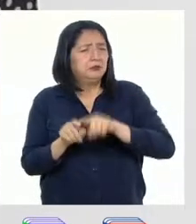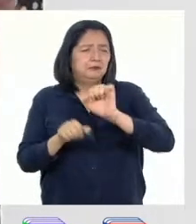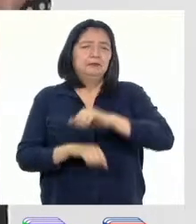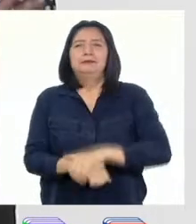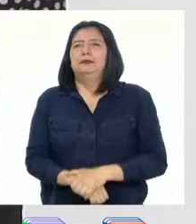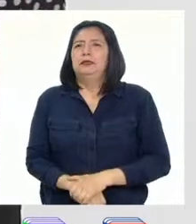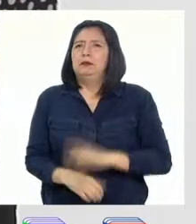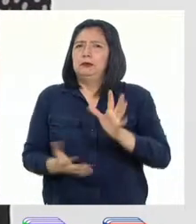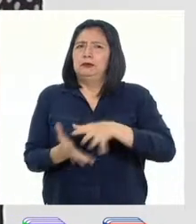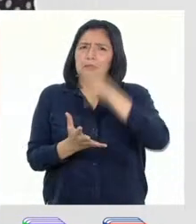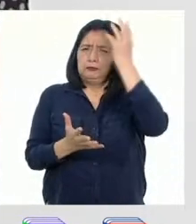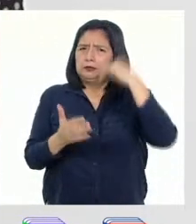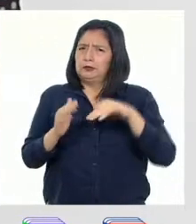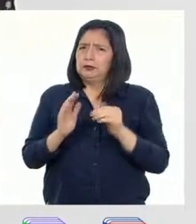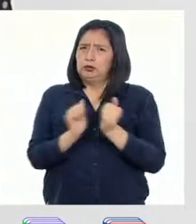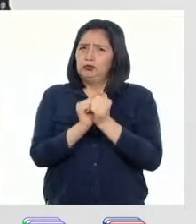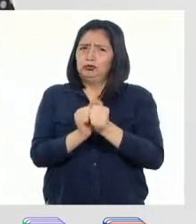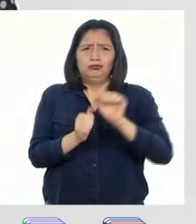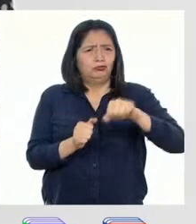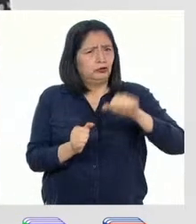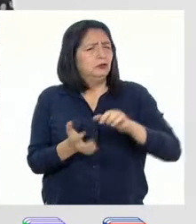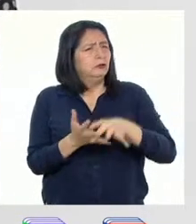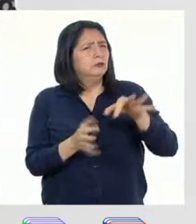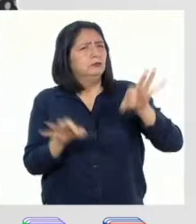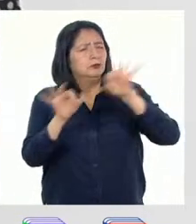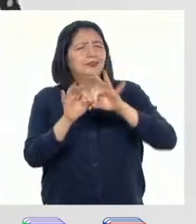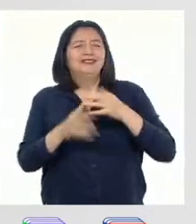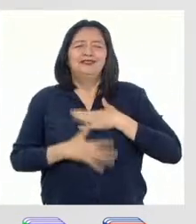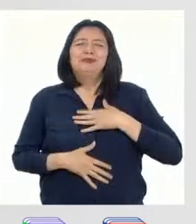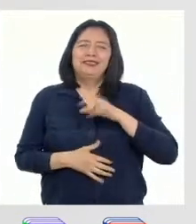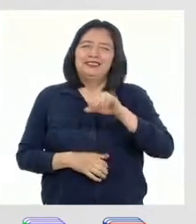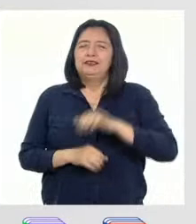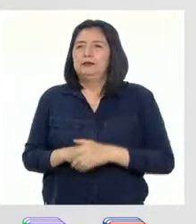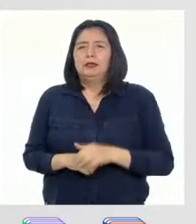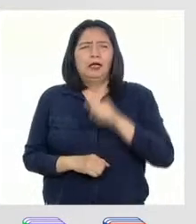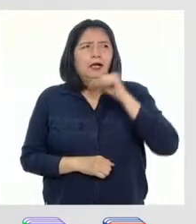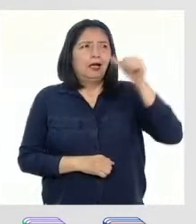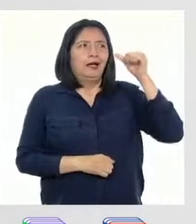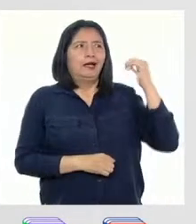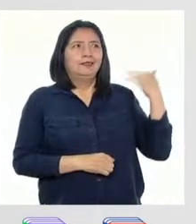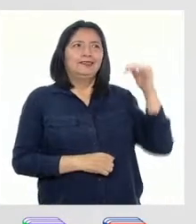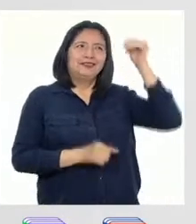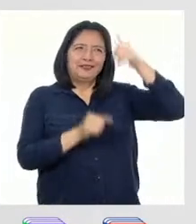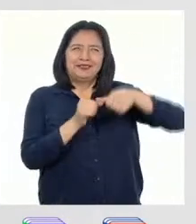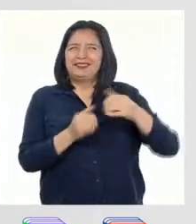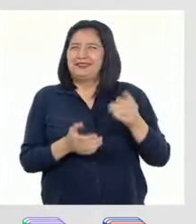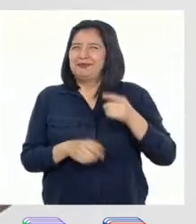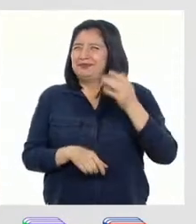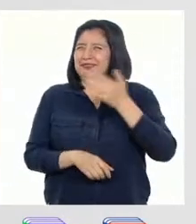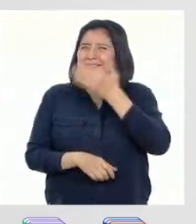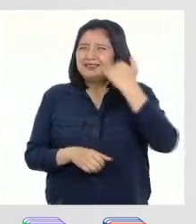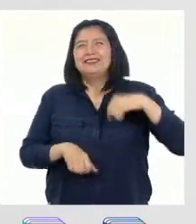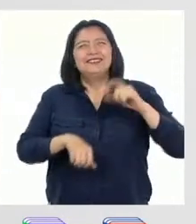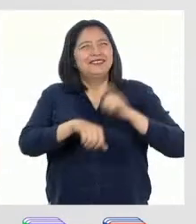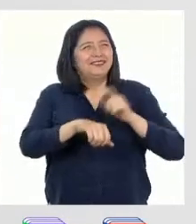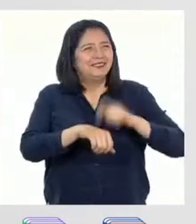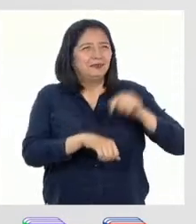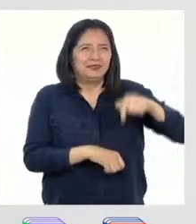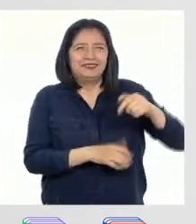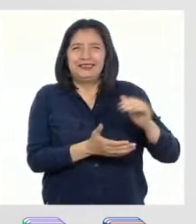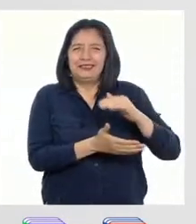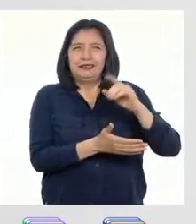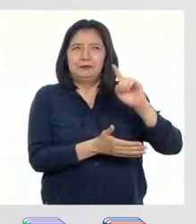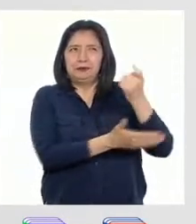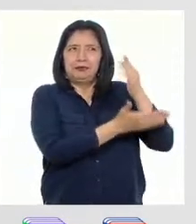ellos. Porque aprender juntos ha sido importante y además es muy entretenido. Ayer recordamos los mejores momentos de la primera parte de este